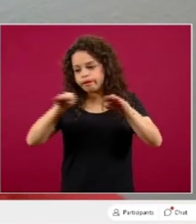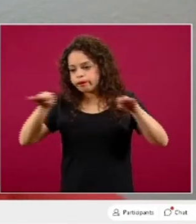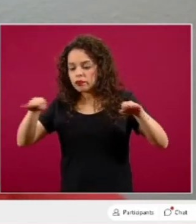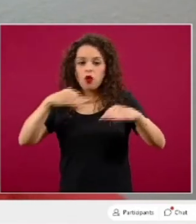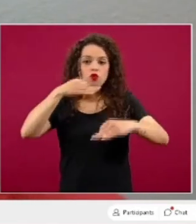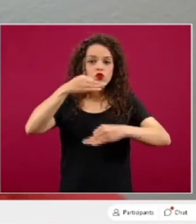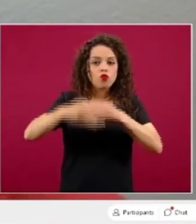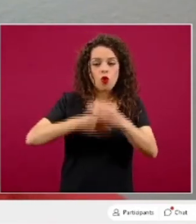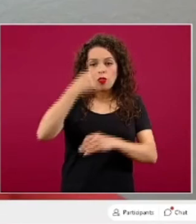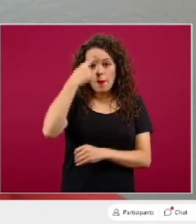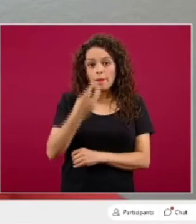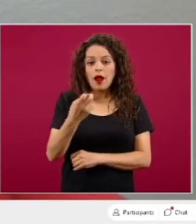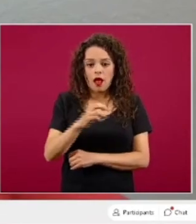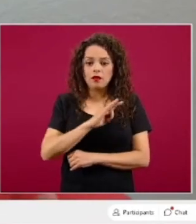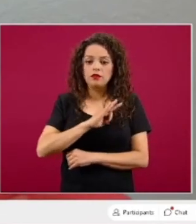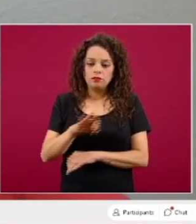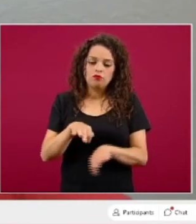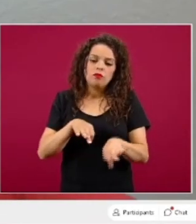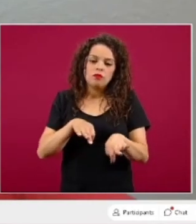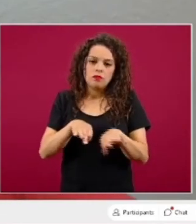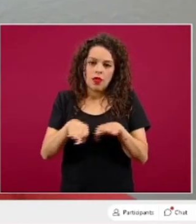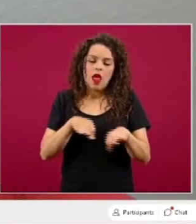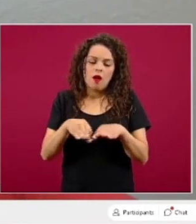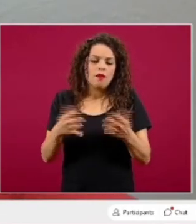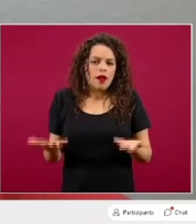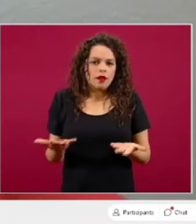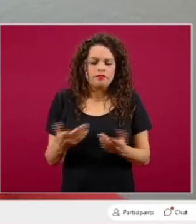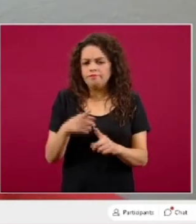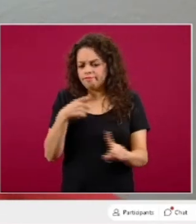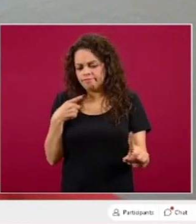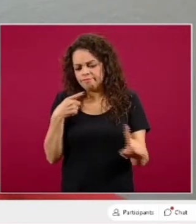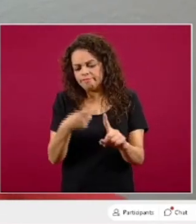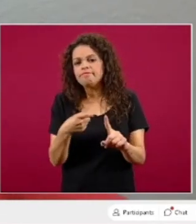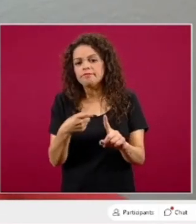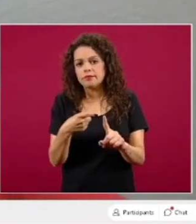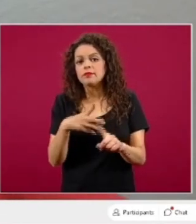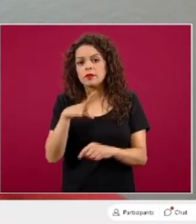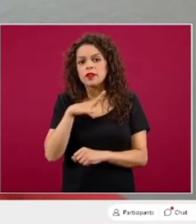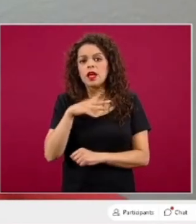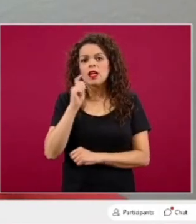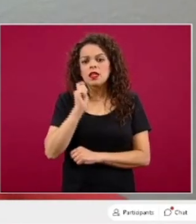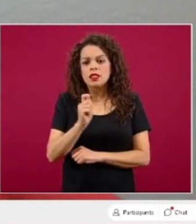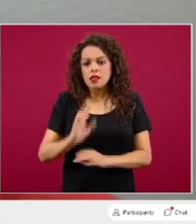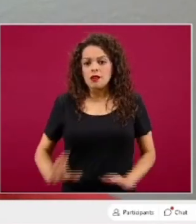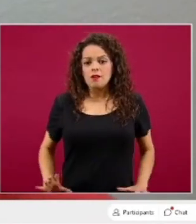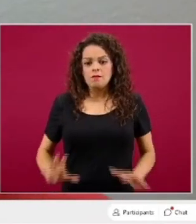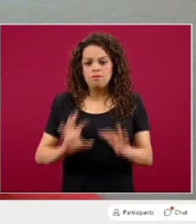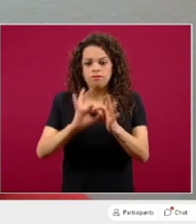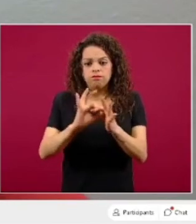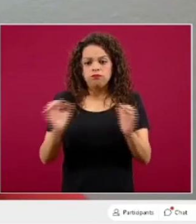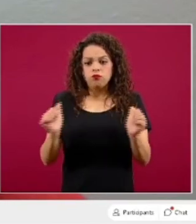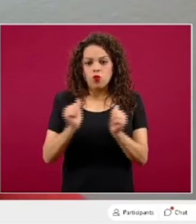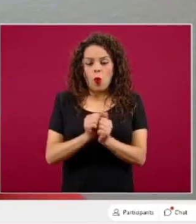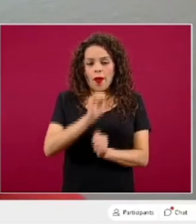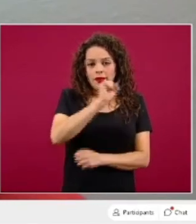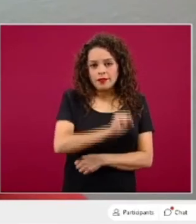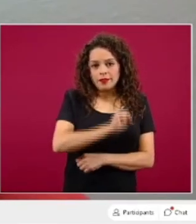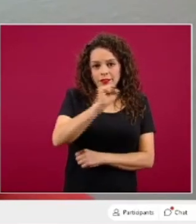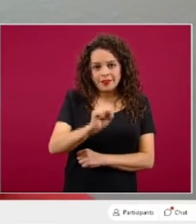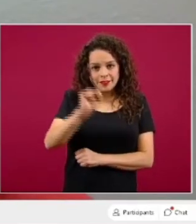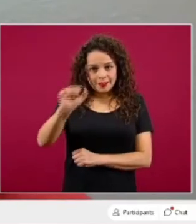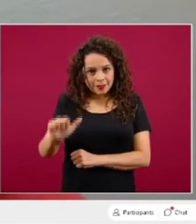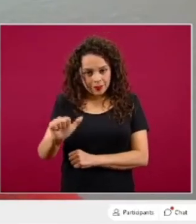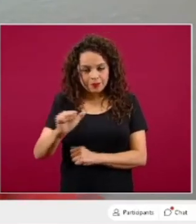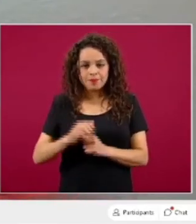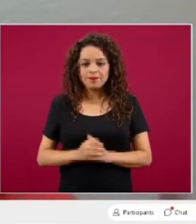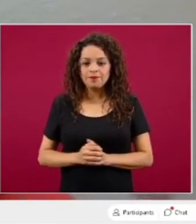poder trabajar. Y en ese sentido tenemos una alianza muy fuerte con la Secretaría de Salud, trabajamos